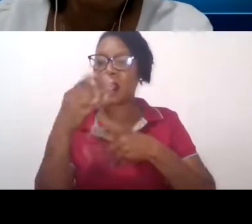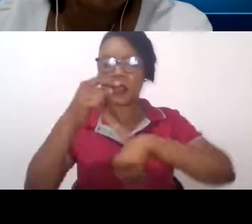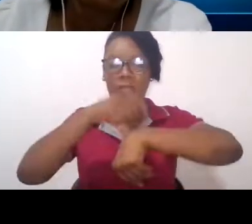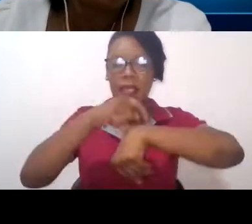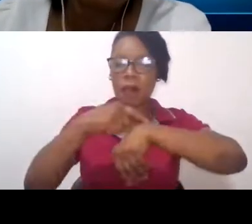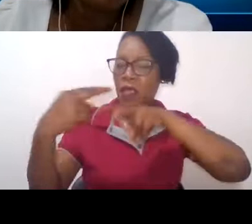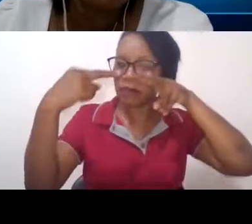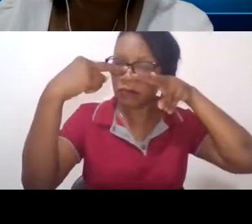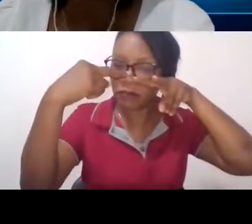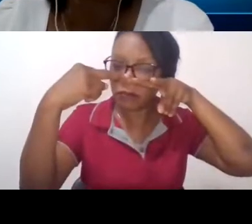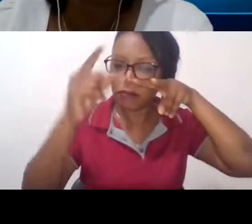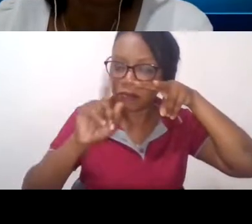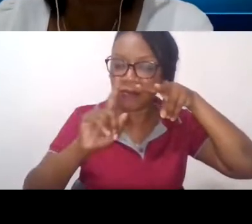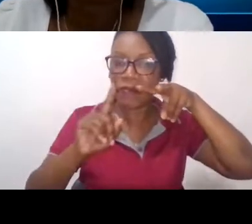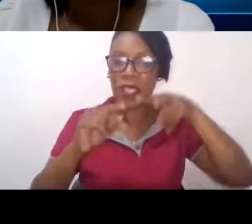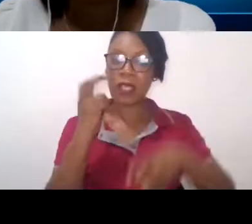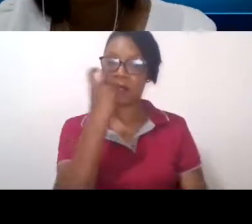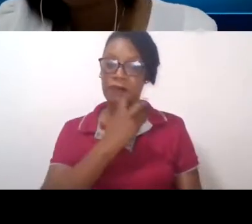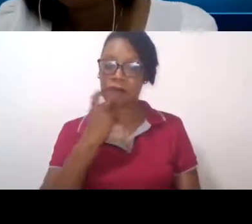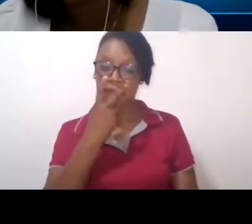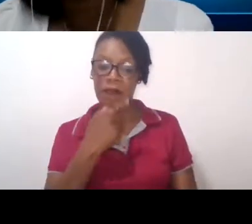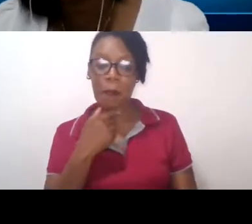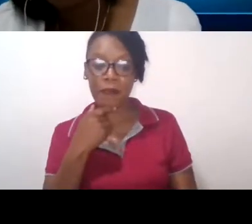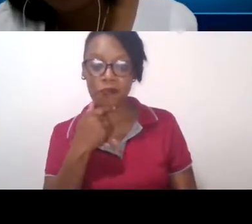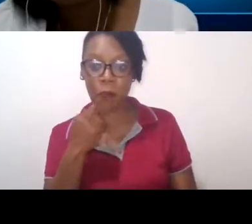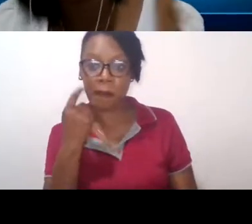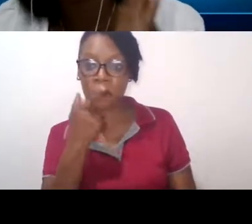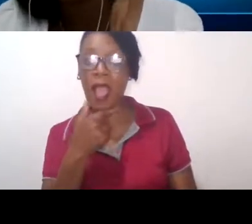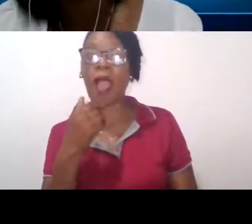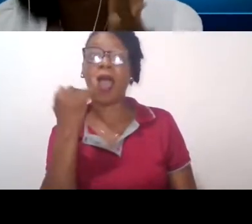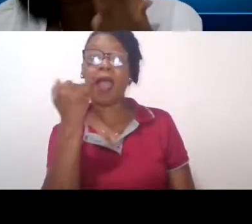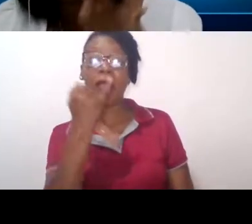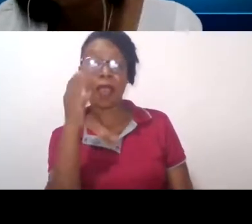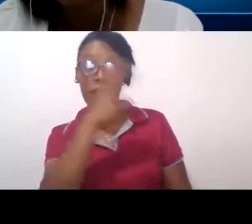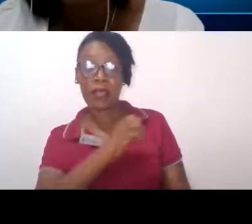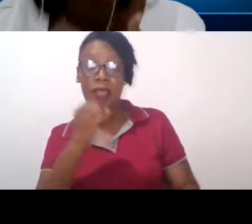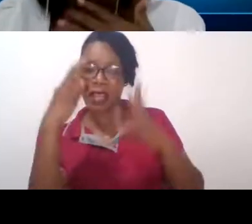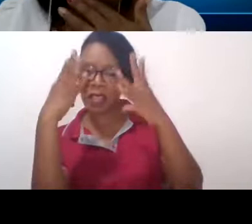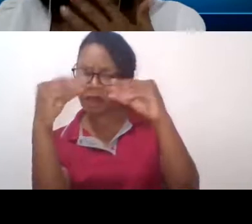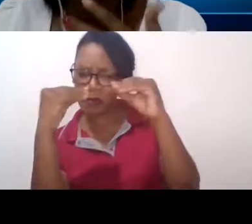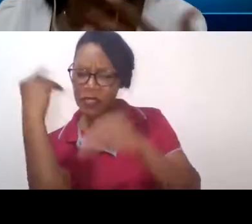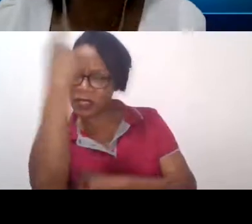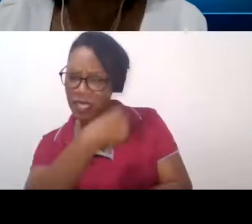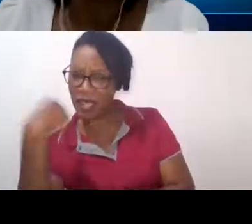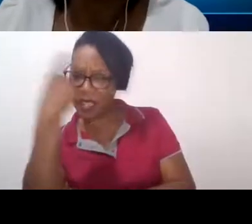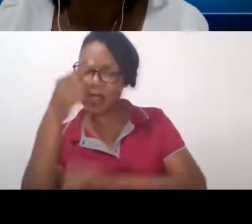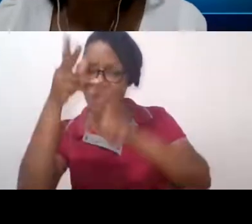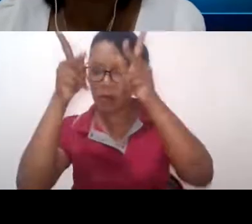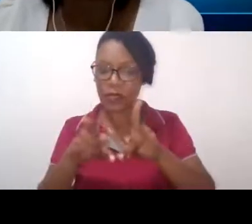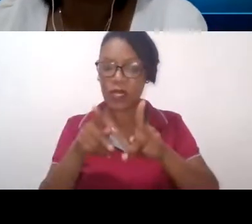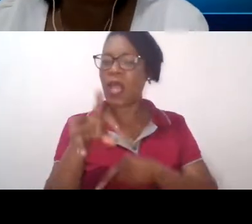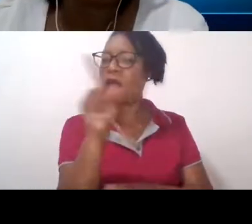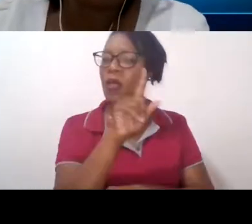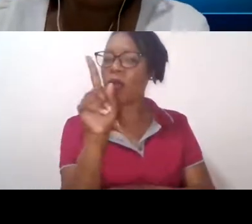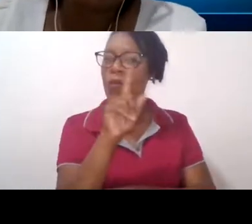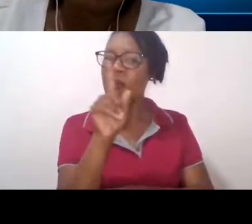más en los movimientos de la boca. ¿Qué significa esto? Que la información que ellos reciben del rostro de la persona no describe exactamente